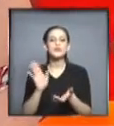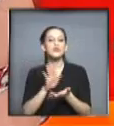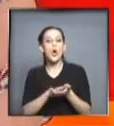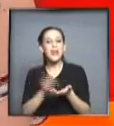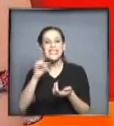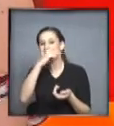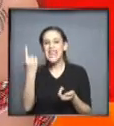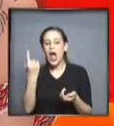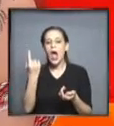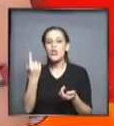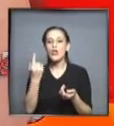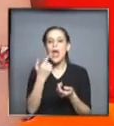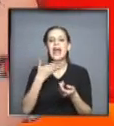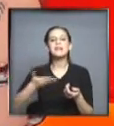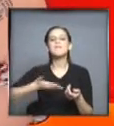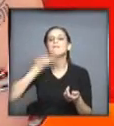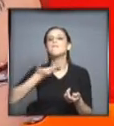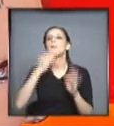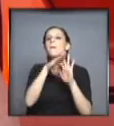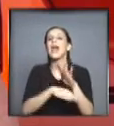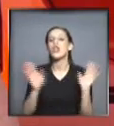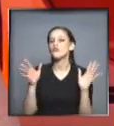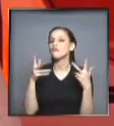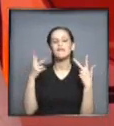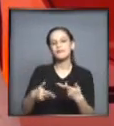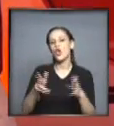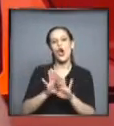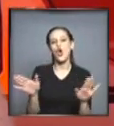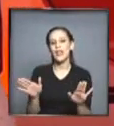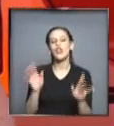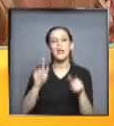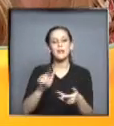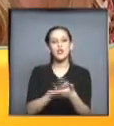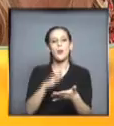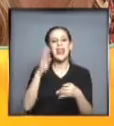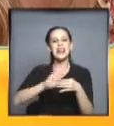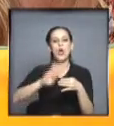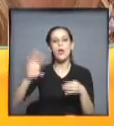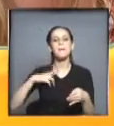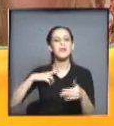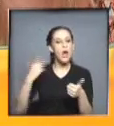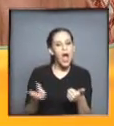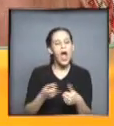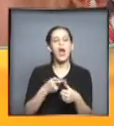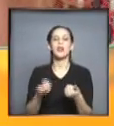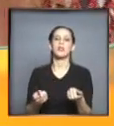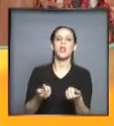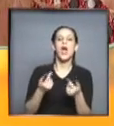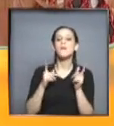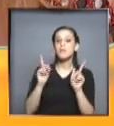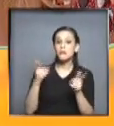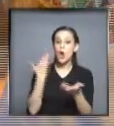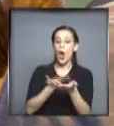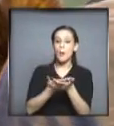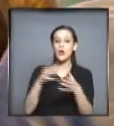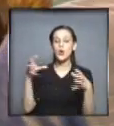del Estado a la mínima expresión, que eso es lo que usted postula. Con endeudamiento, con estatización de deuda privada, con el... Pero si eso es lo que propone el liberalismo,